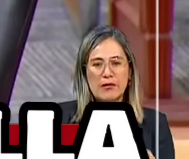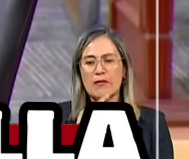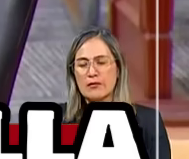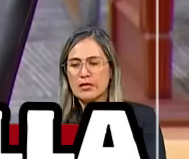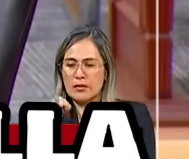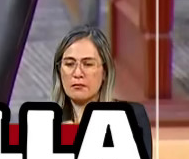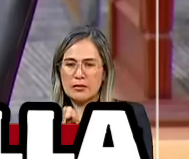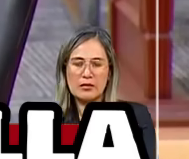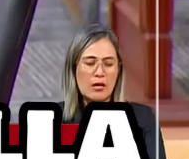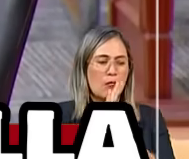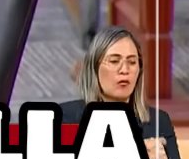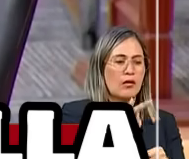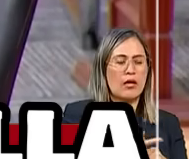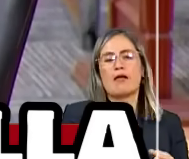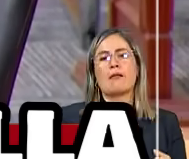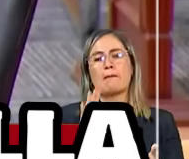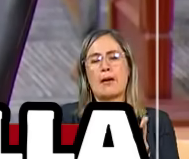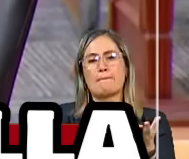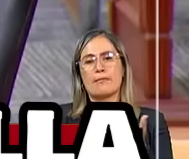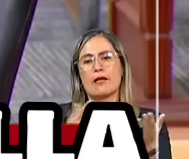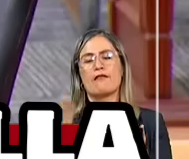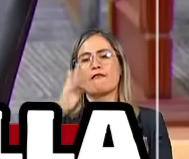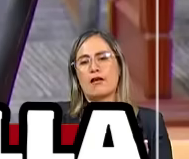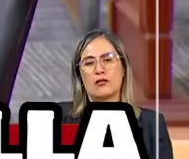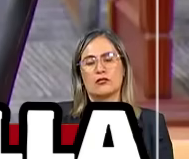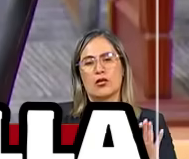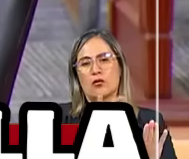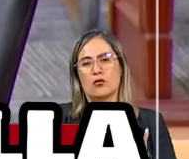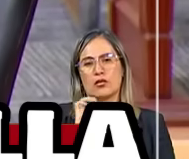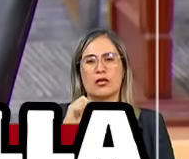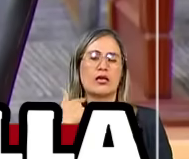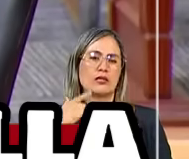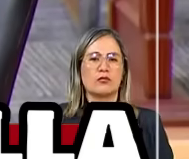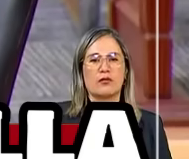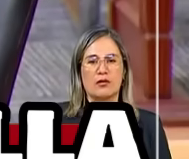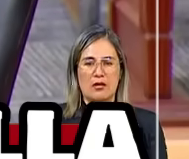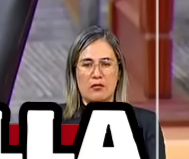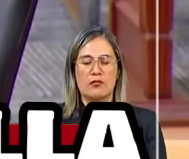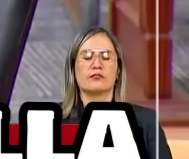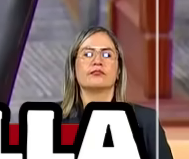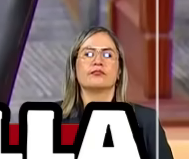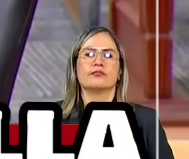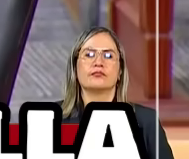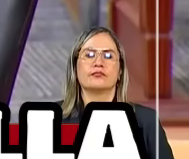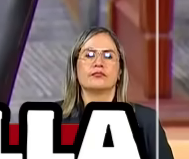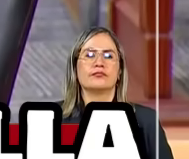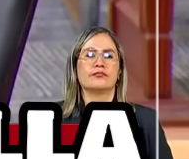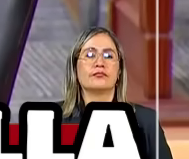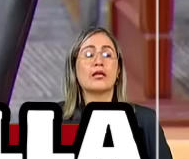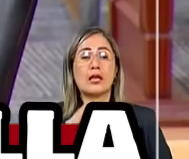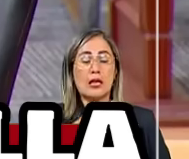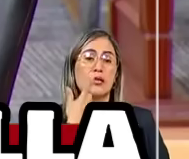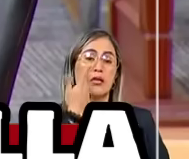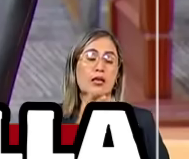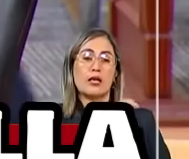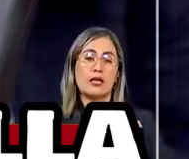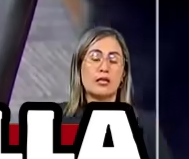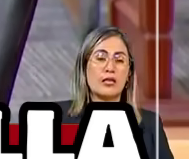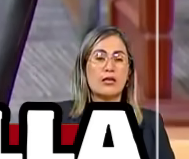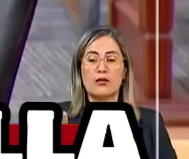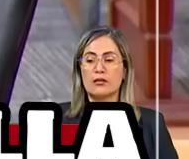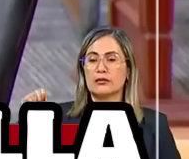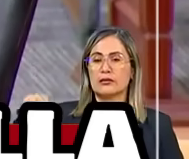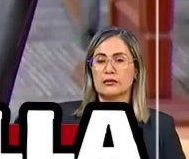por la falsificación de documentos notariales contra el exgobernador. Continúa el oficio diciendo que adicional a ello, el aspirante candidato ha denunciado a Santiago